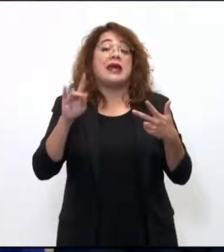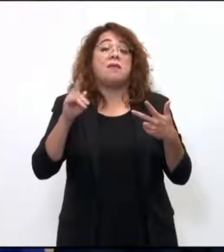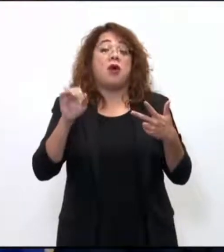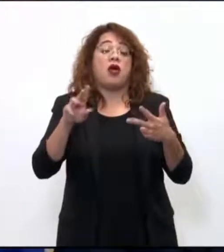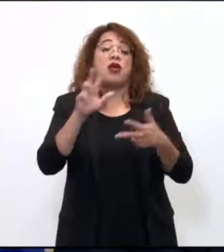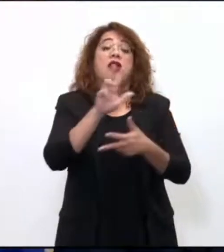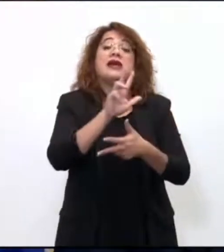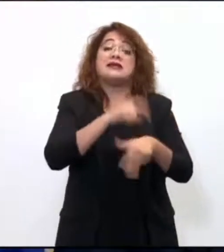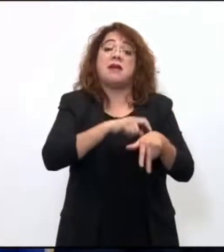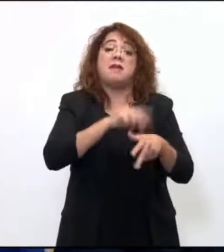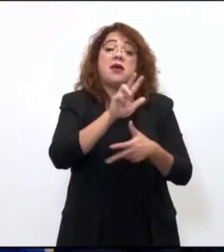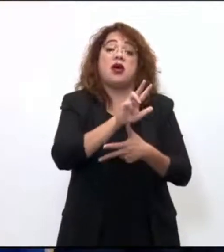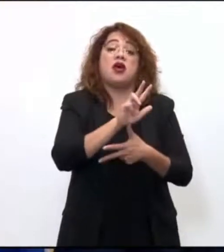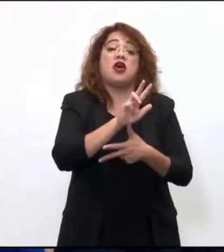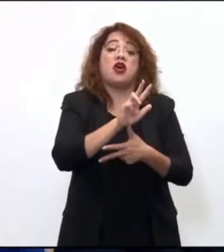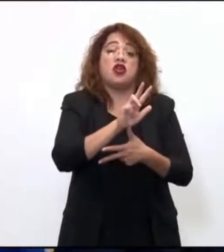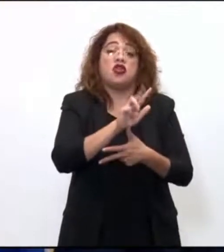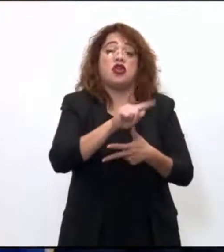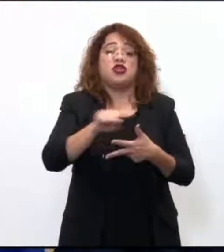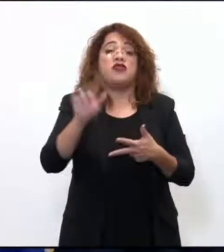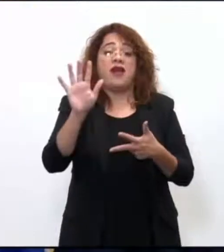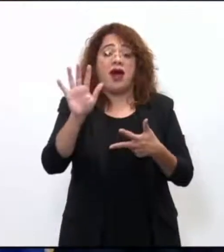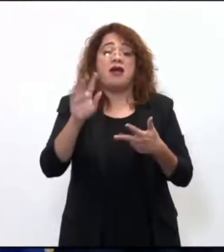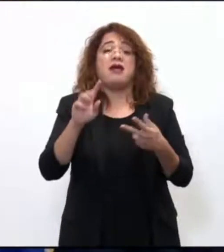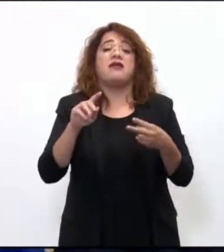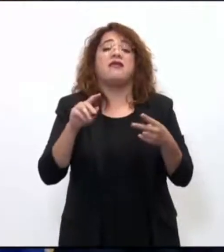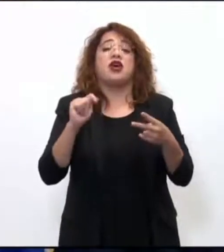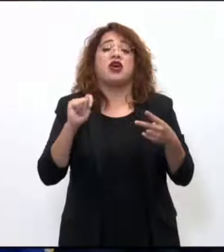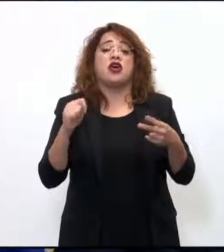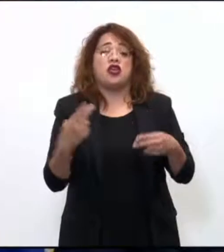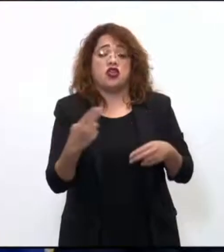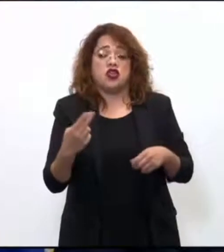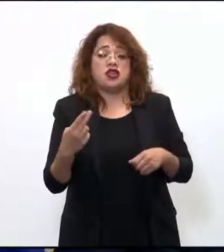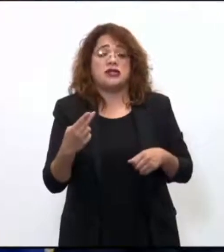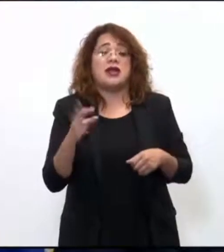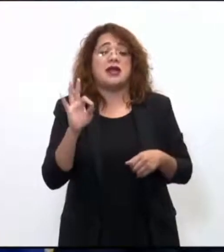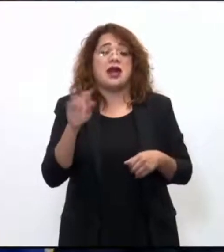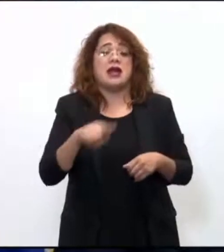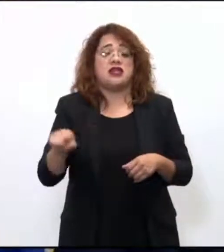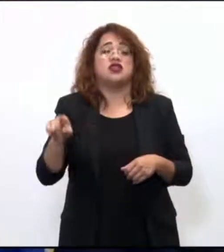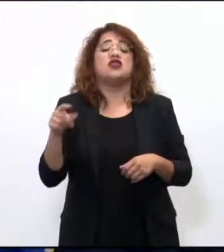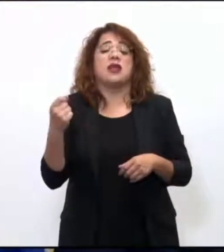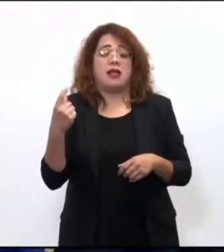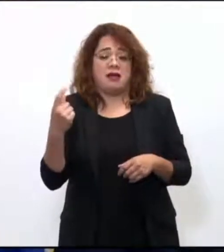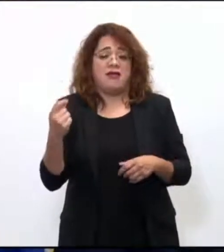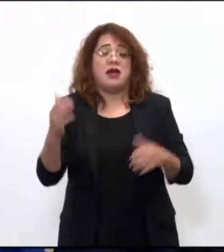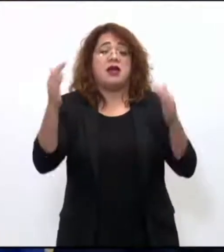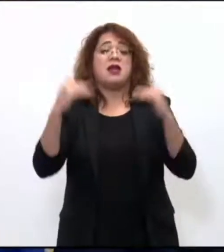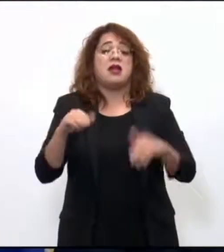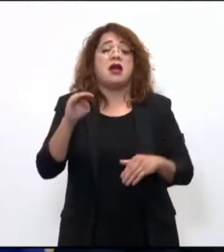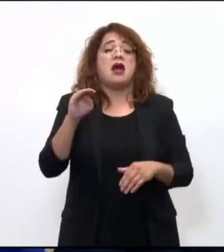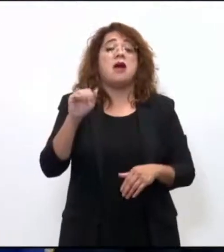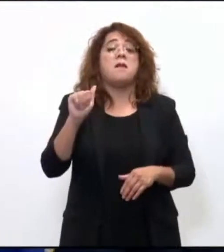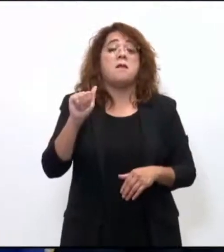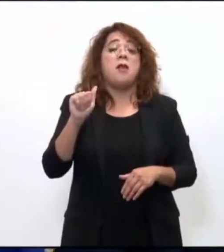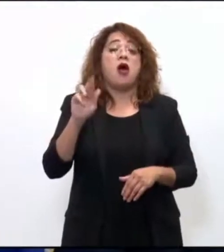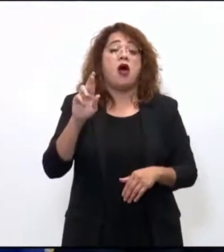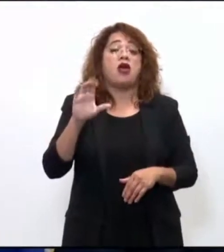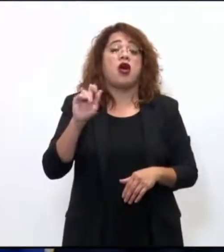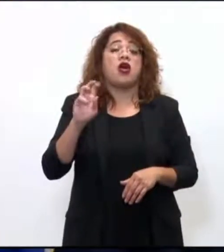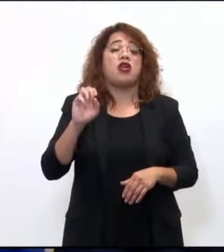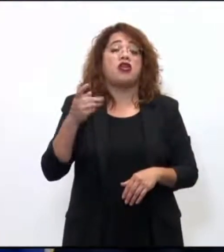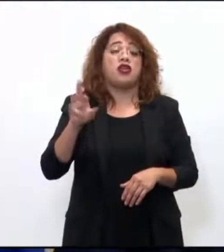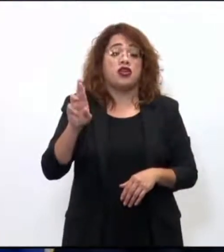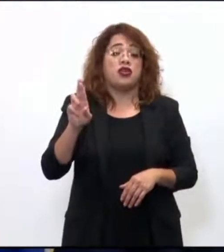MacArthur, martes 3 a 5 de la tarde y viernes de 9 a 11 de la